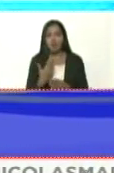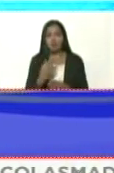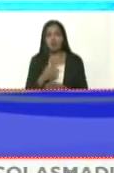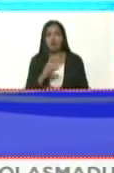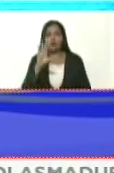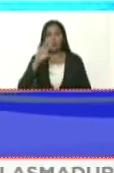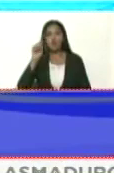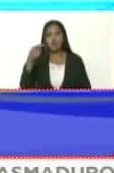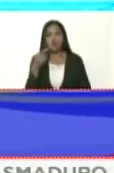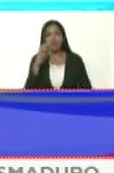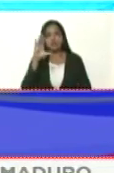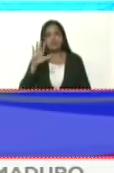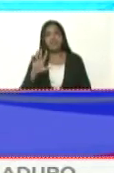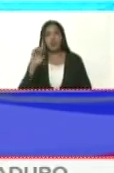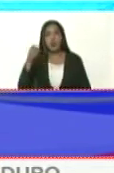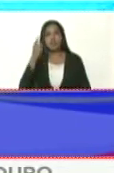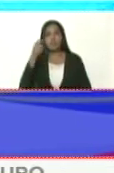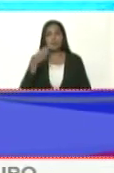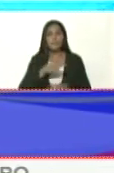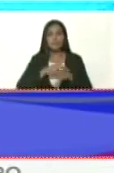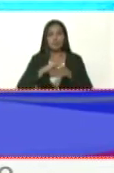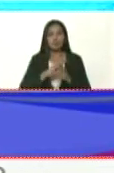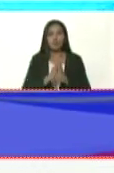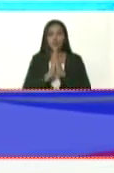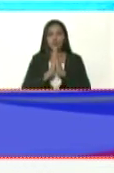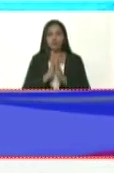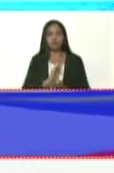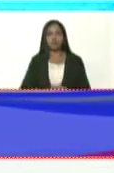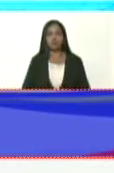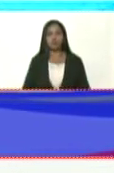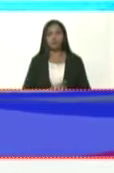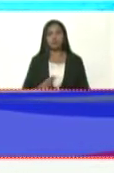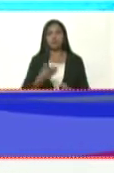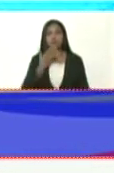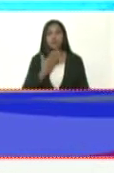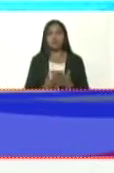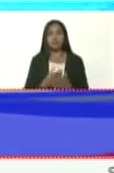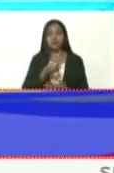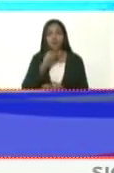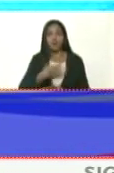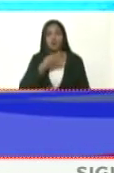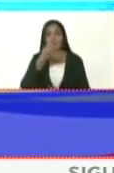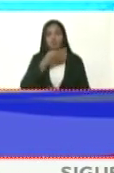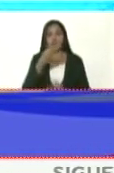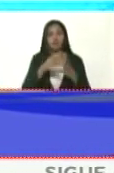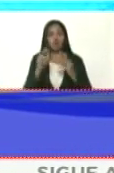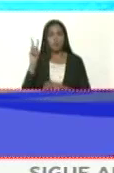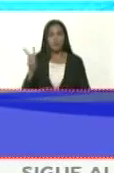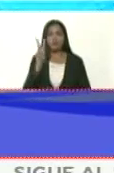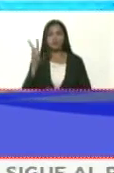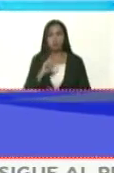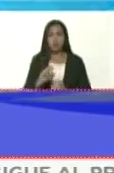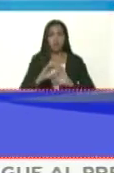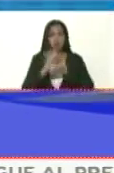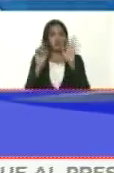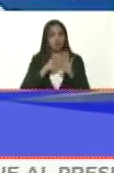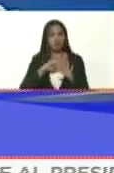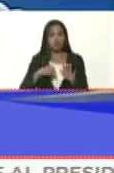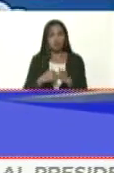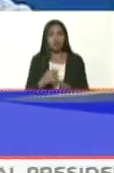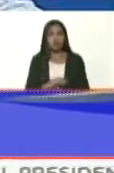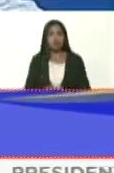4G y 5G. Por favor, ministro Márquez. Muchas gracias, mi comandante. Buenas tardes a toda Venezuela. Efectivamente, mi